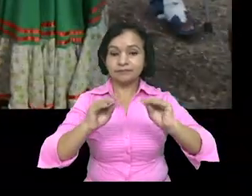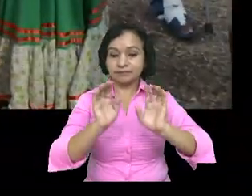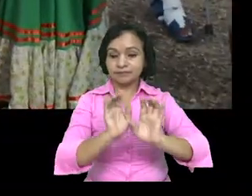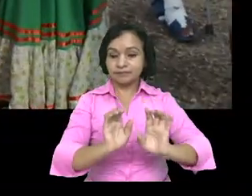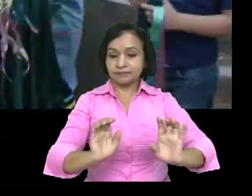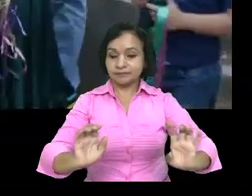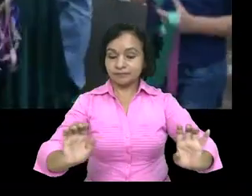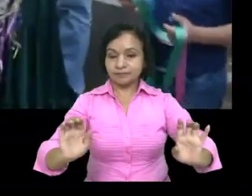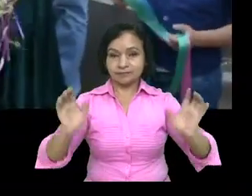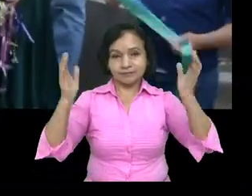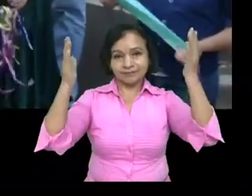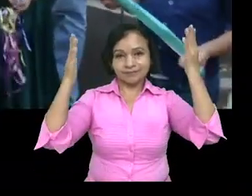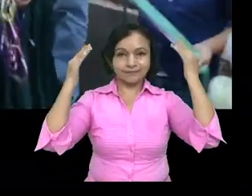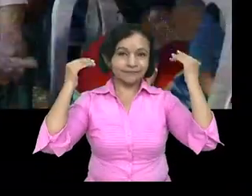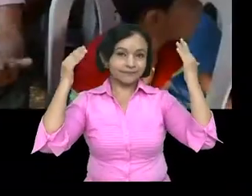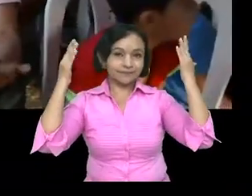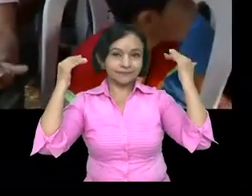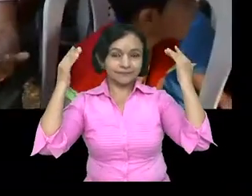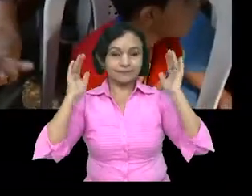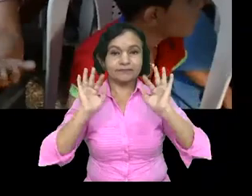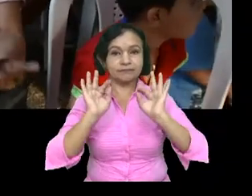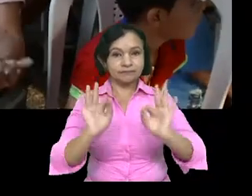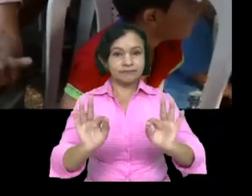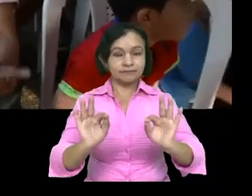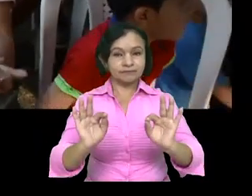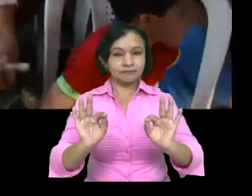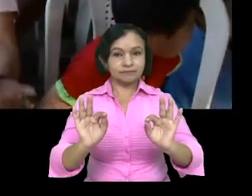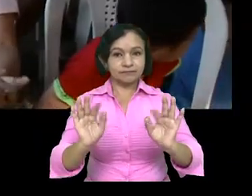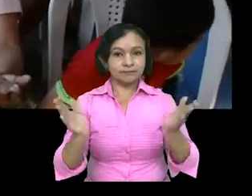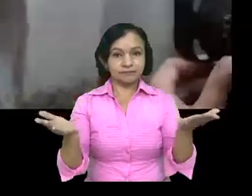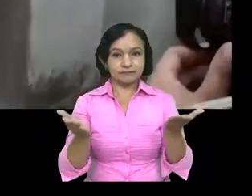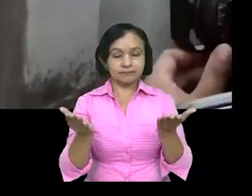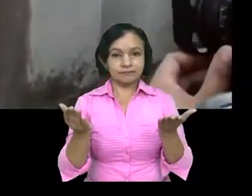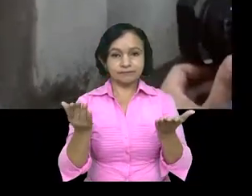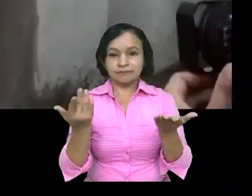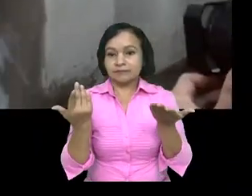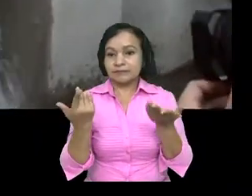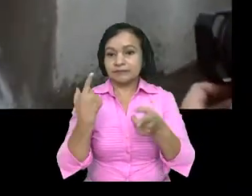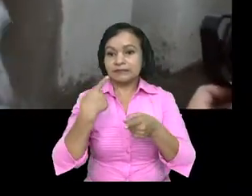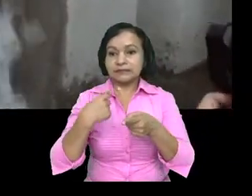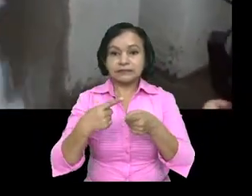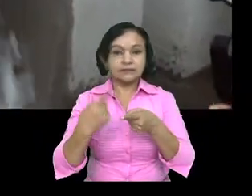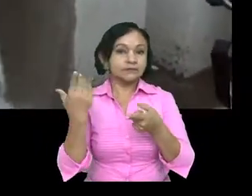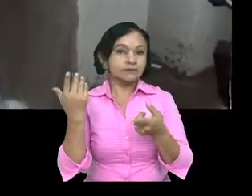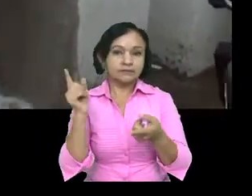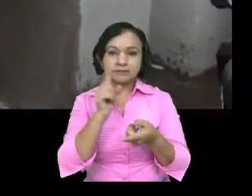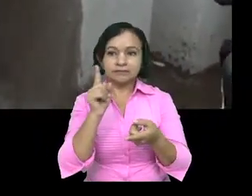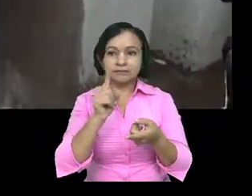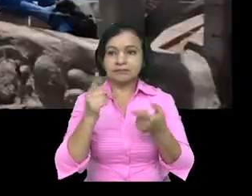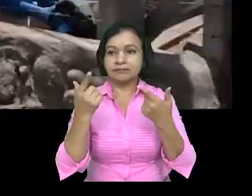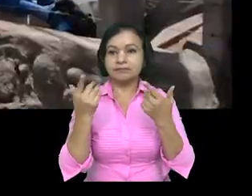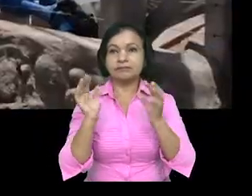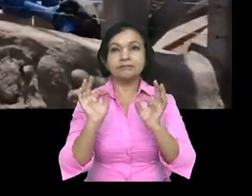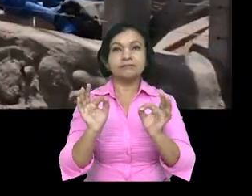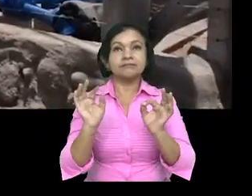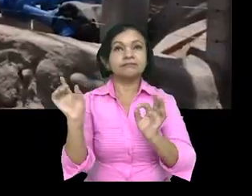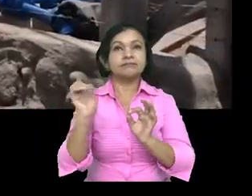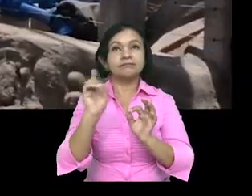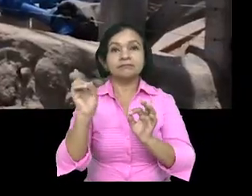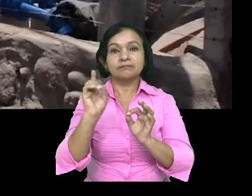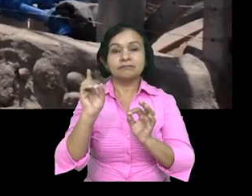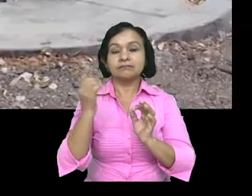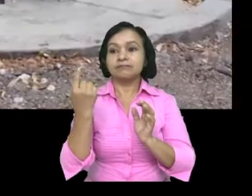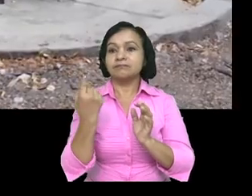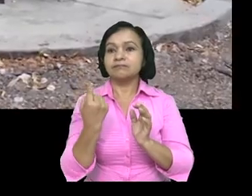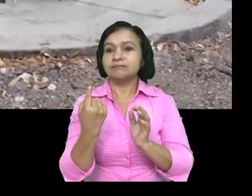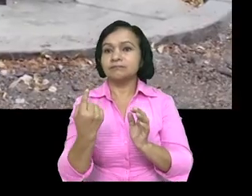niña se baña de una manera segura. O sea, eso no tiene precio tampoco, porque ¿se baña dónde? Se va a